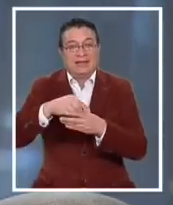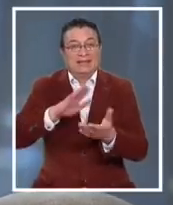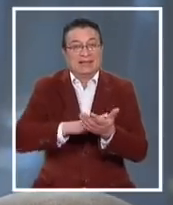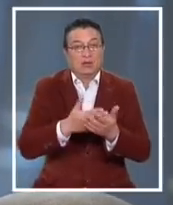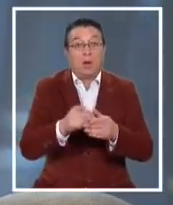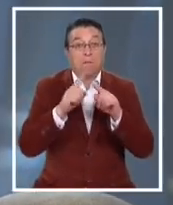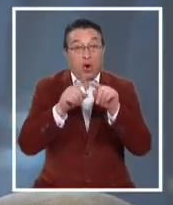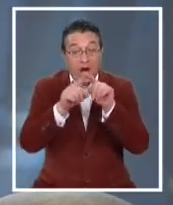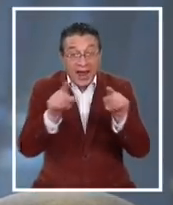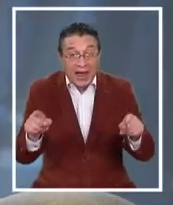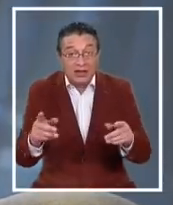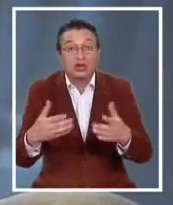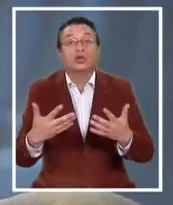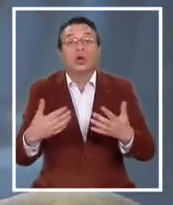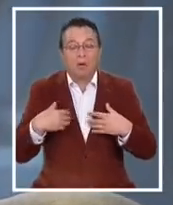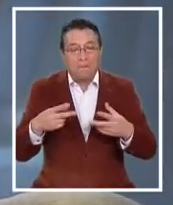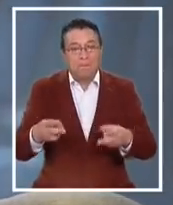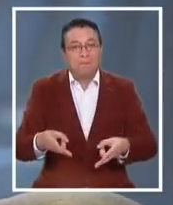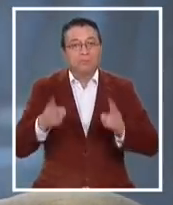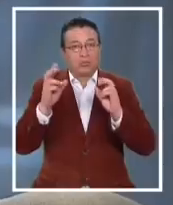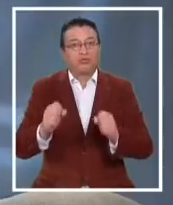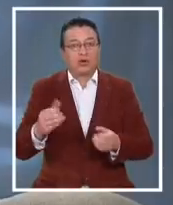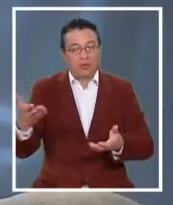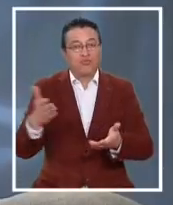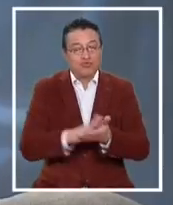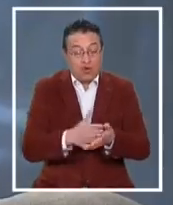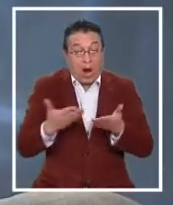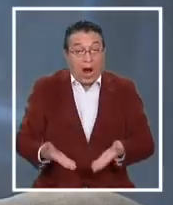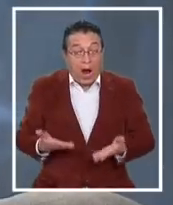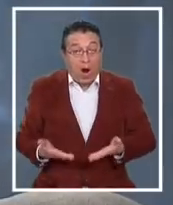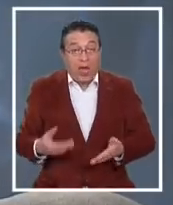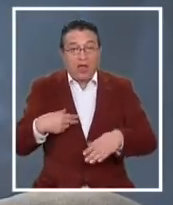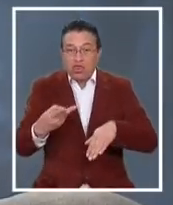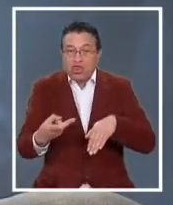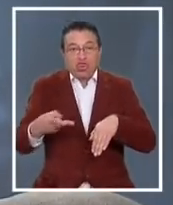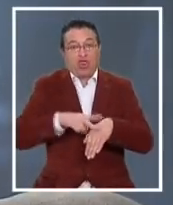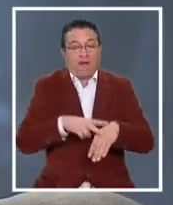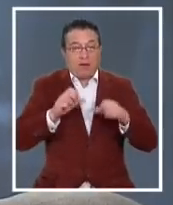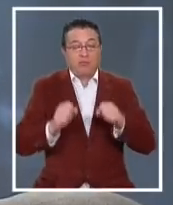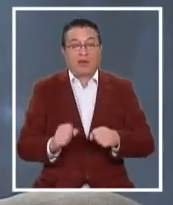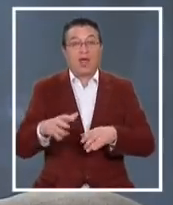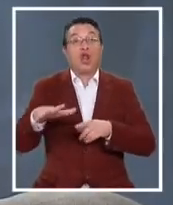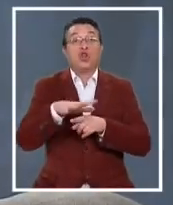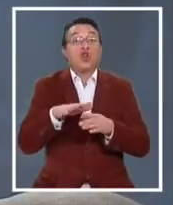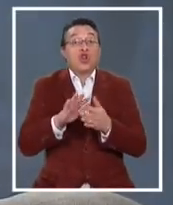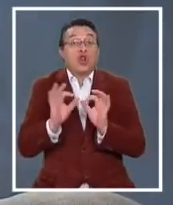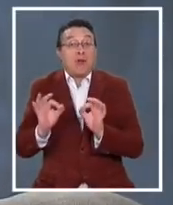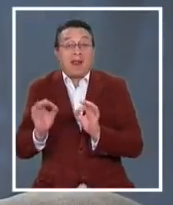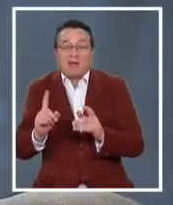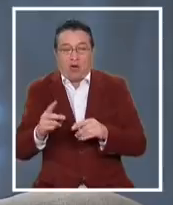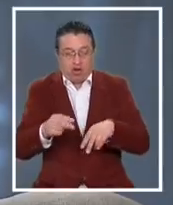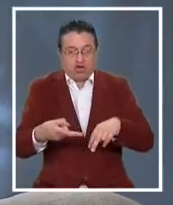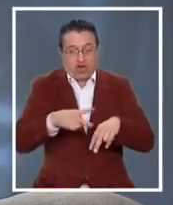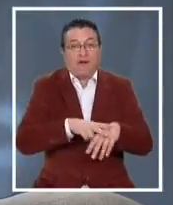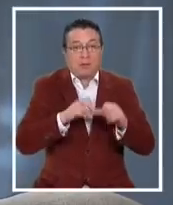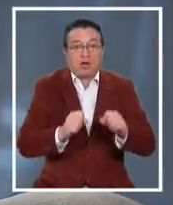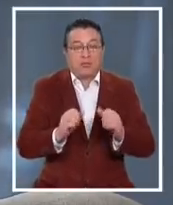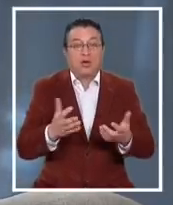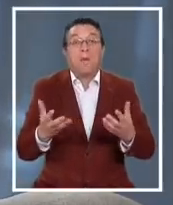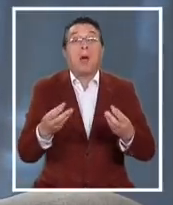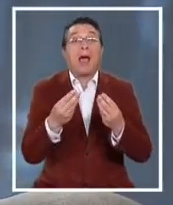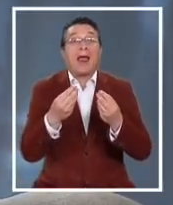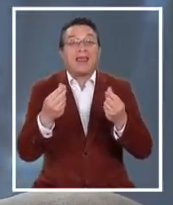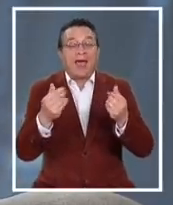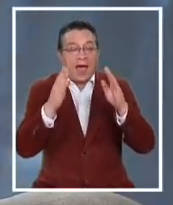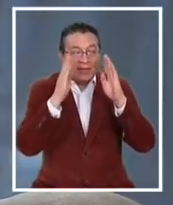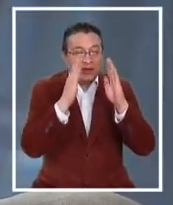por ellos, digamos? La posibilidad de morirse ahora es el doble que en condiciones normales, porque la calidad de